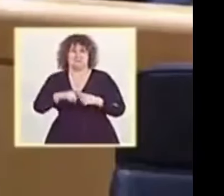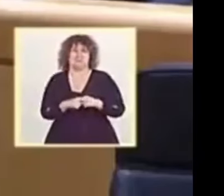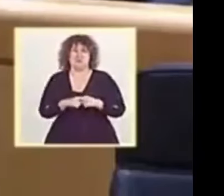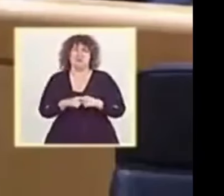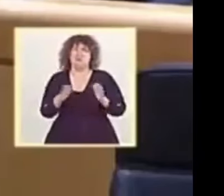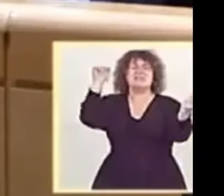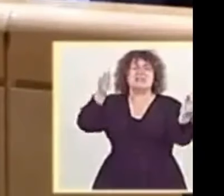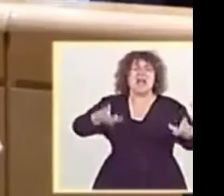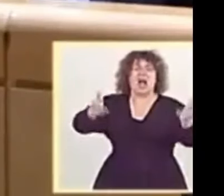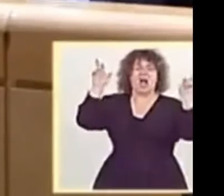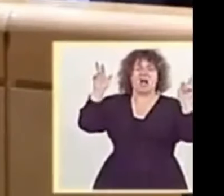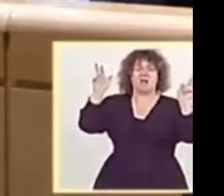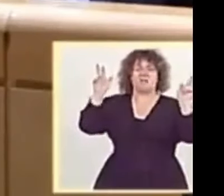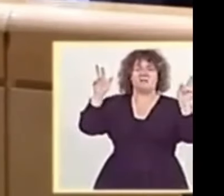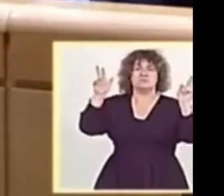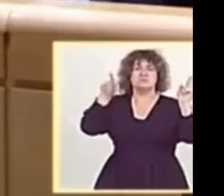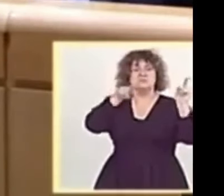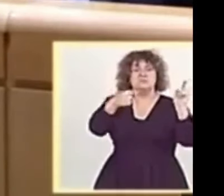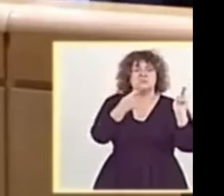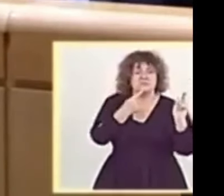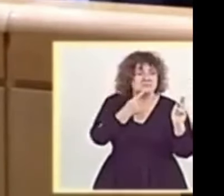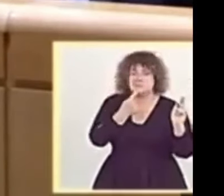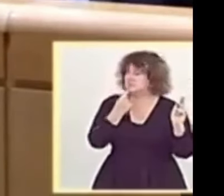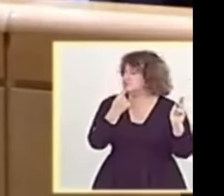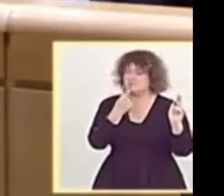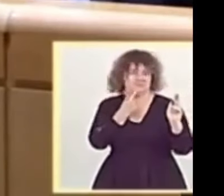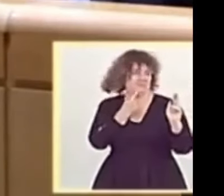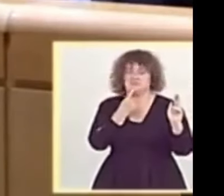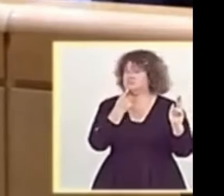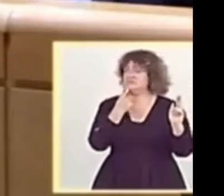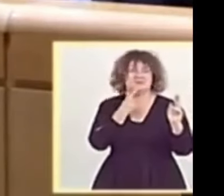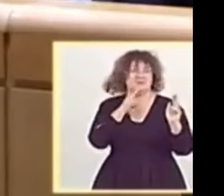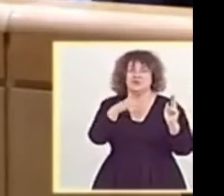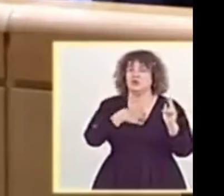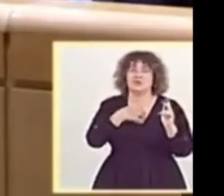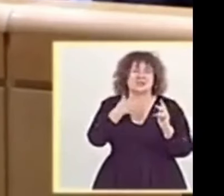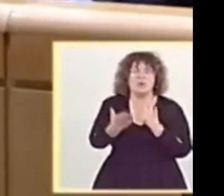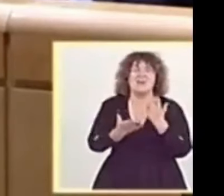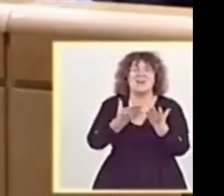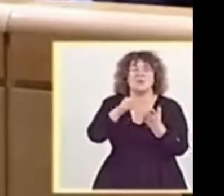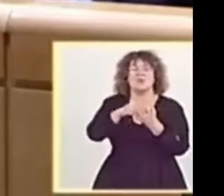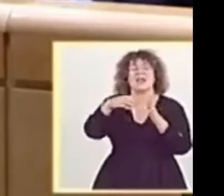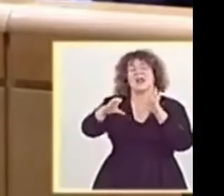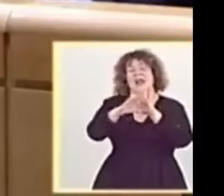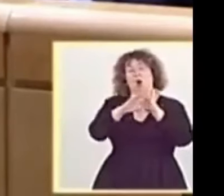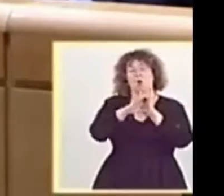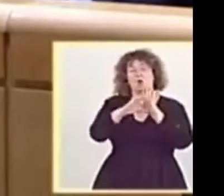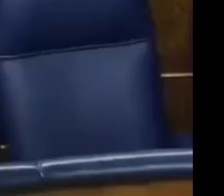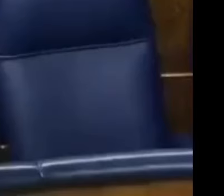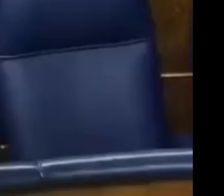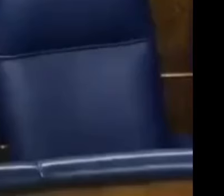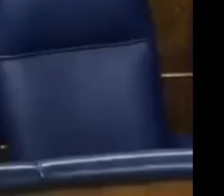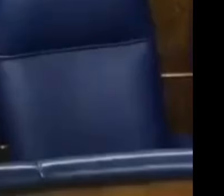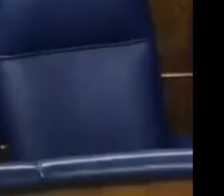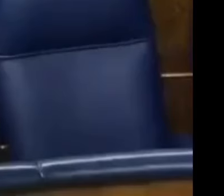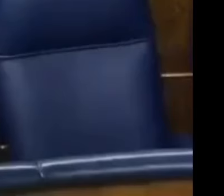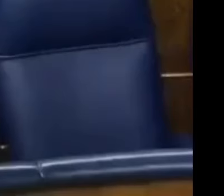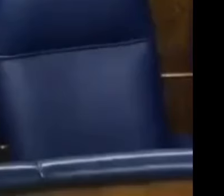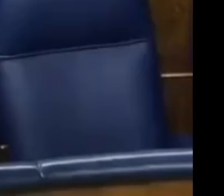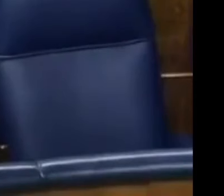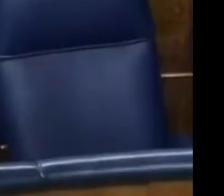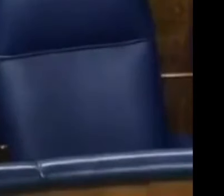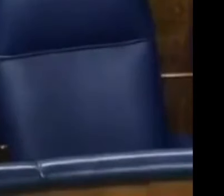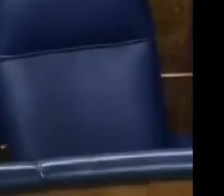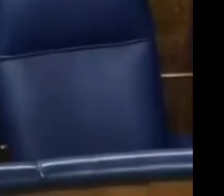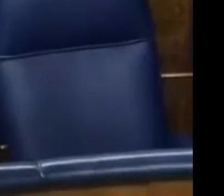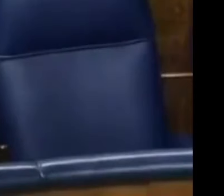Planteemos la amnistía. La única respuesta posible es que eso no es planteable en un Estado constitucional democrático. Con nosotros,